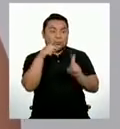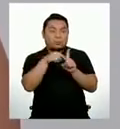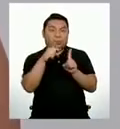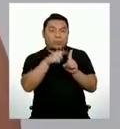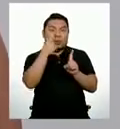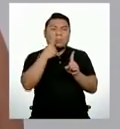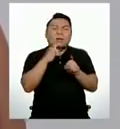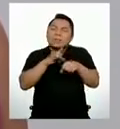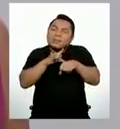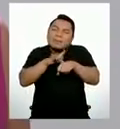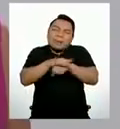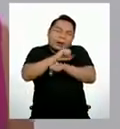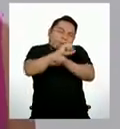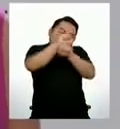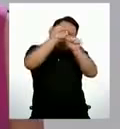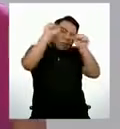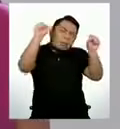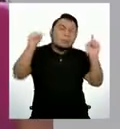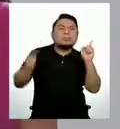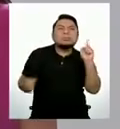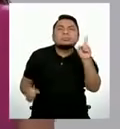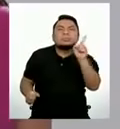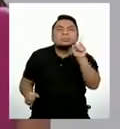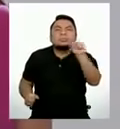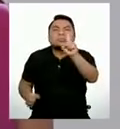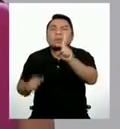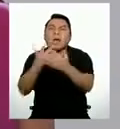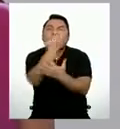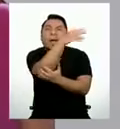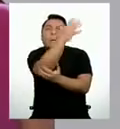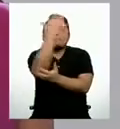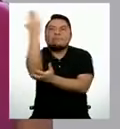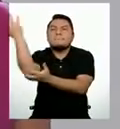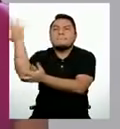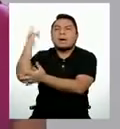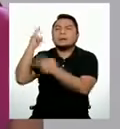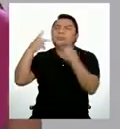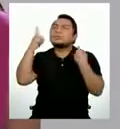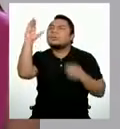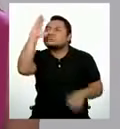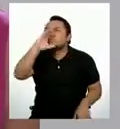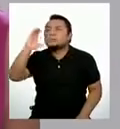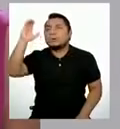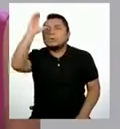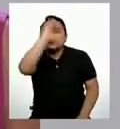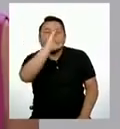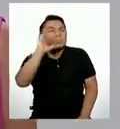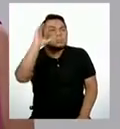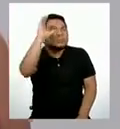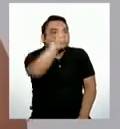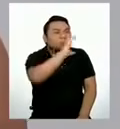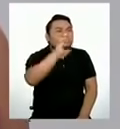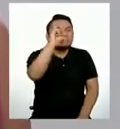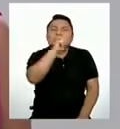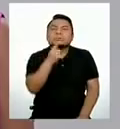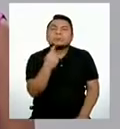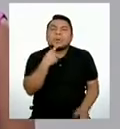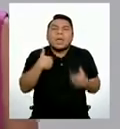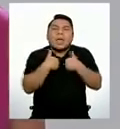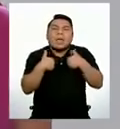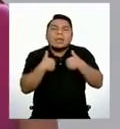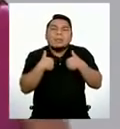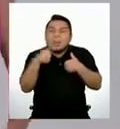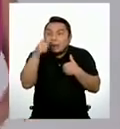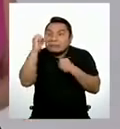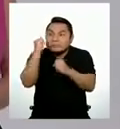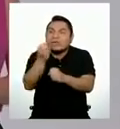y pasó todo el día en la selva, buscando y buscando, sin lograr encontrar ni un animalito para